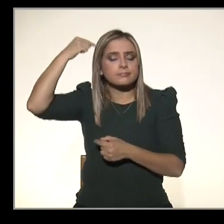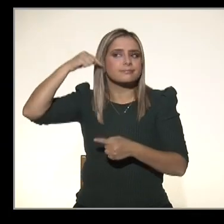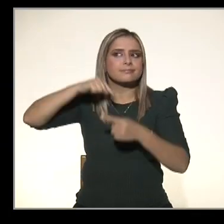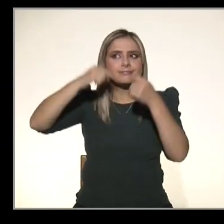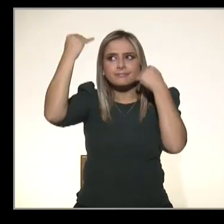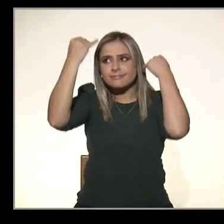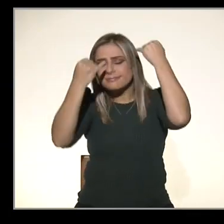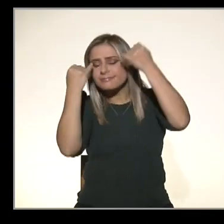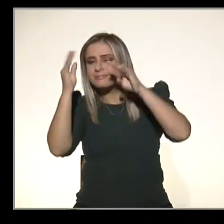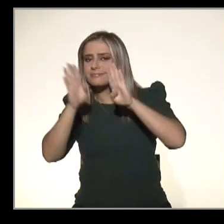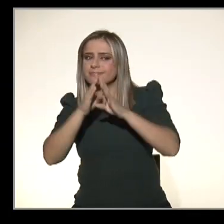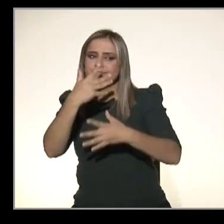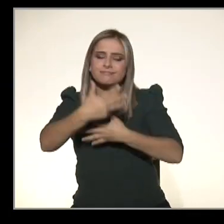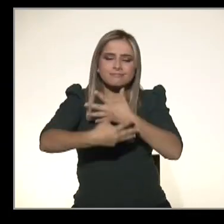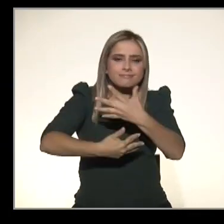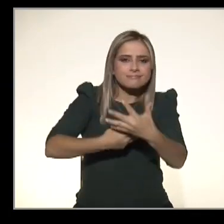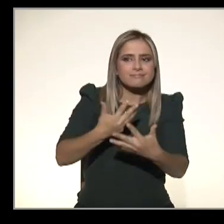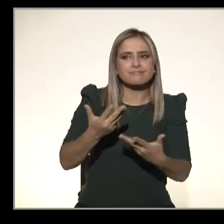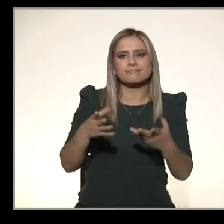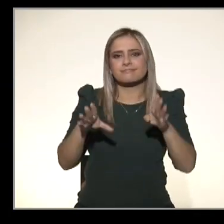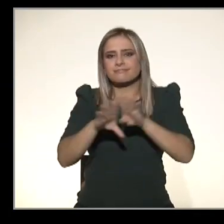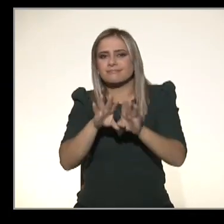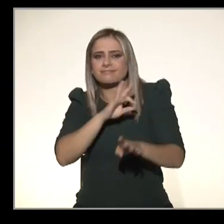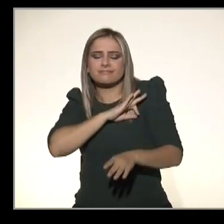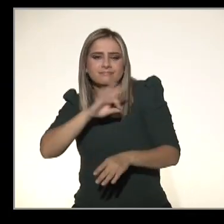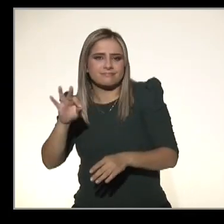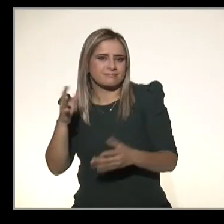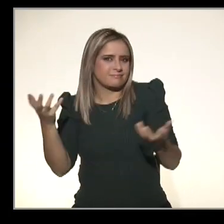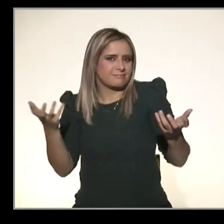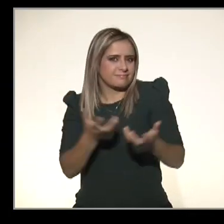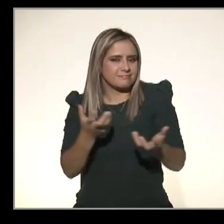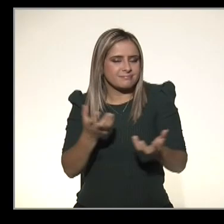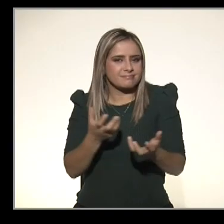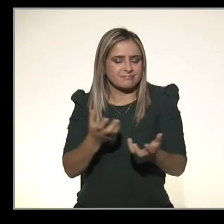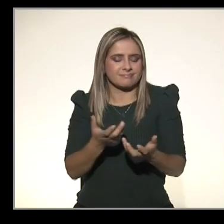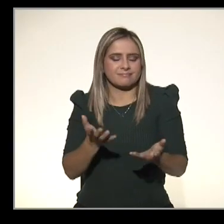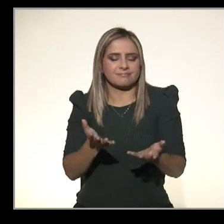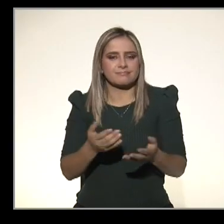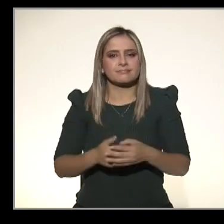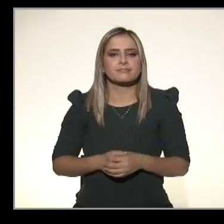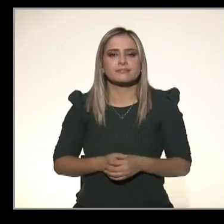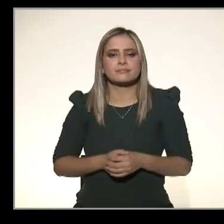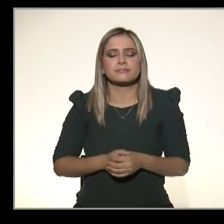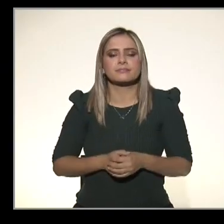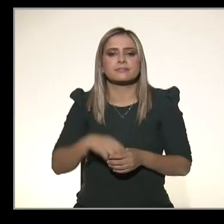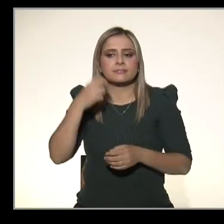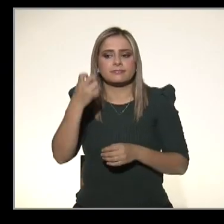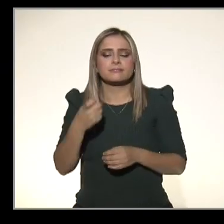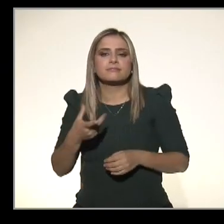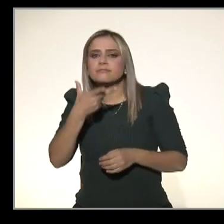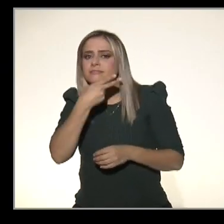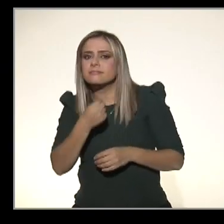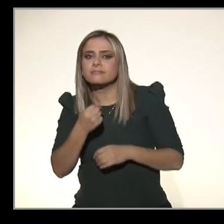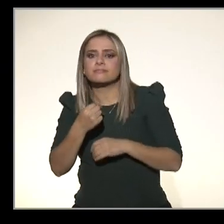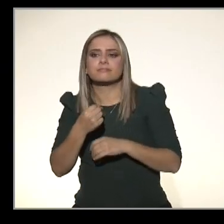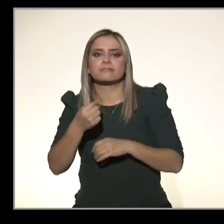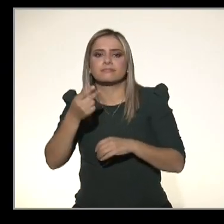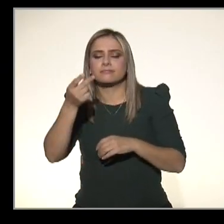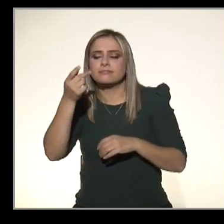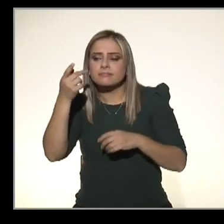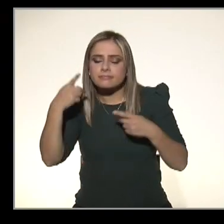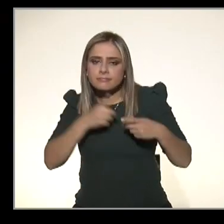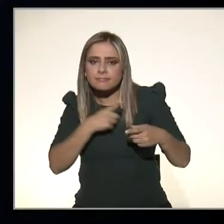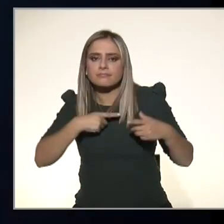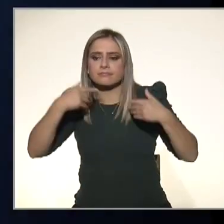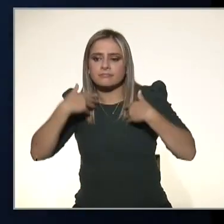la creatividad, lo que podemos desarrollar a partir de nuestros aprendizajes, y que el órgano sexual más extenso es la piel.